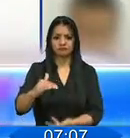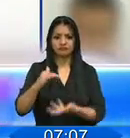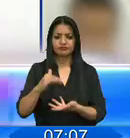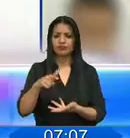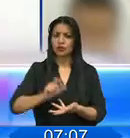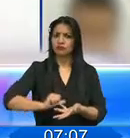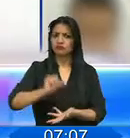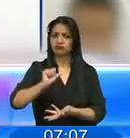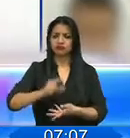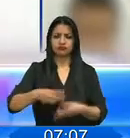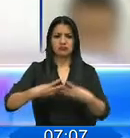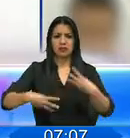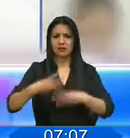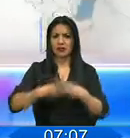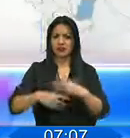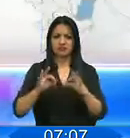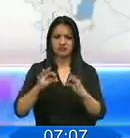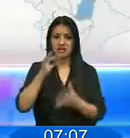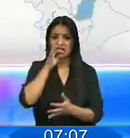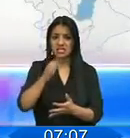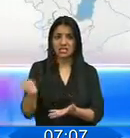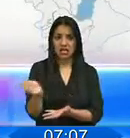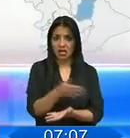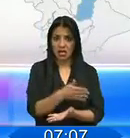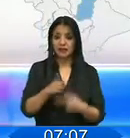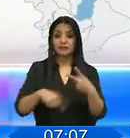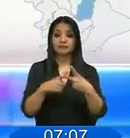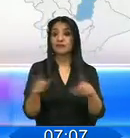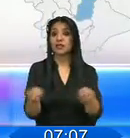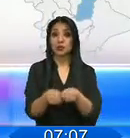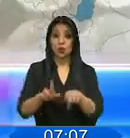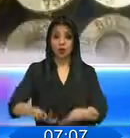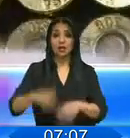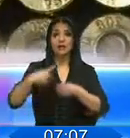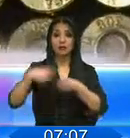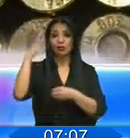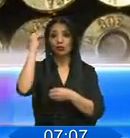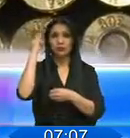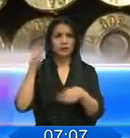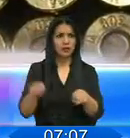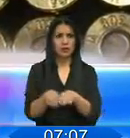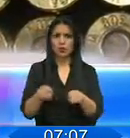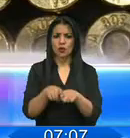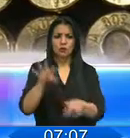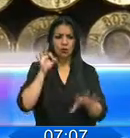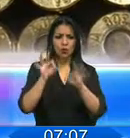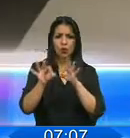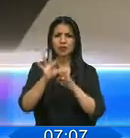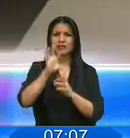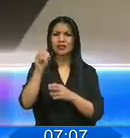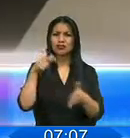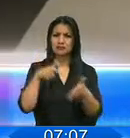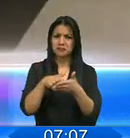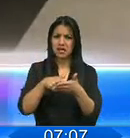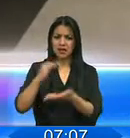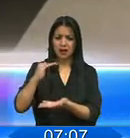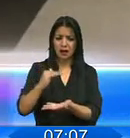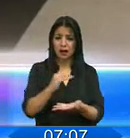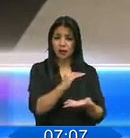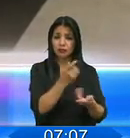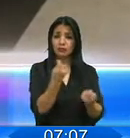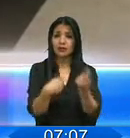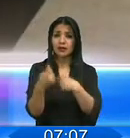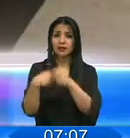alto calibre incluso una granada en otro operativo realizado en quito y riobamba encontraron más de medio millón de cartuchos que pretendían ser